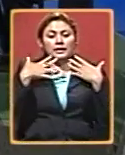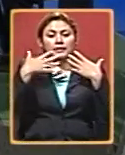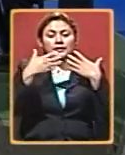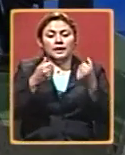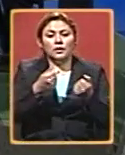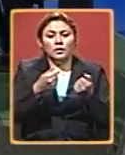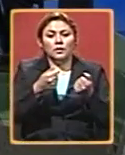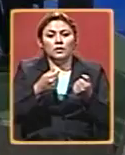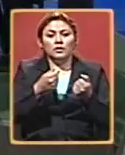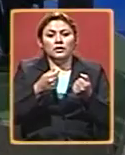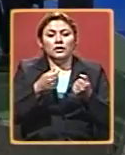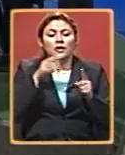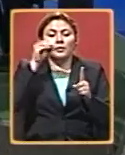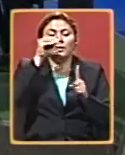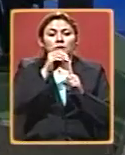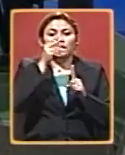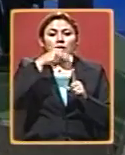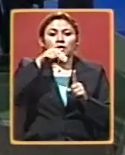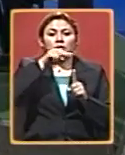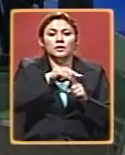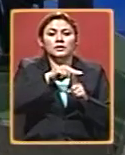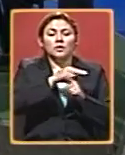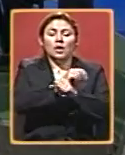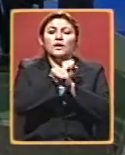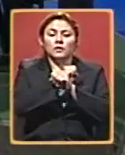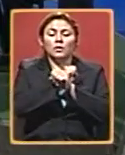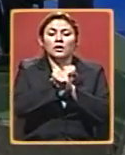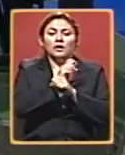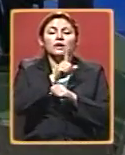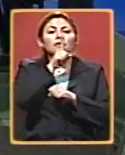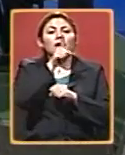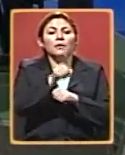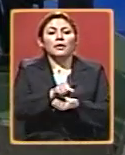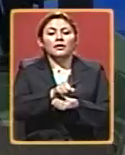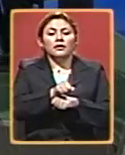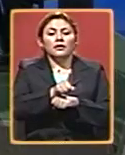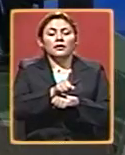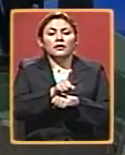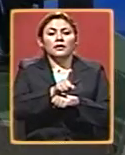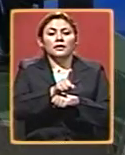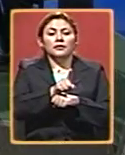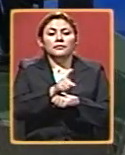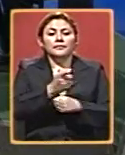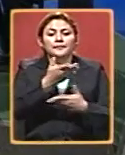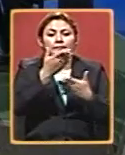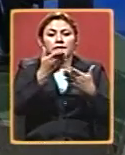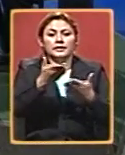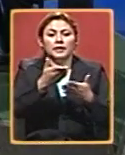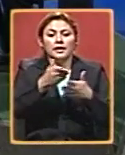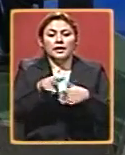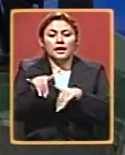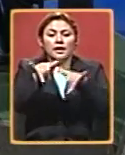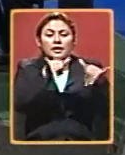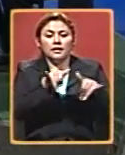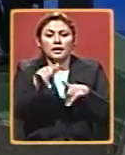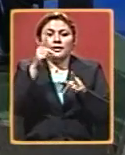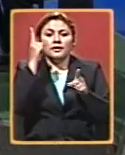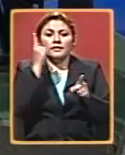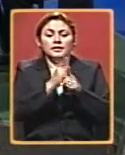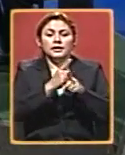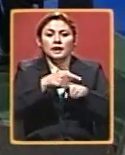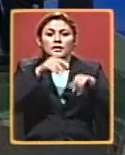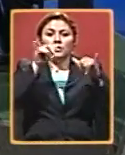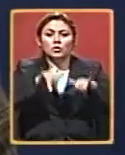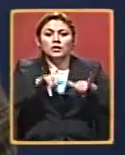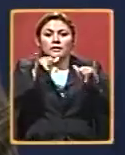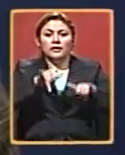que es el propósito nuestro, aseguren que realmente se da equidad, eficiencia y